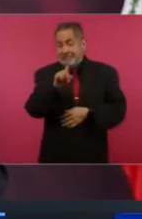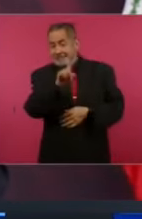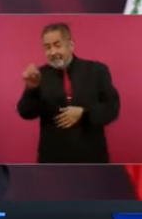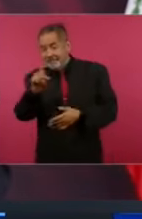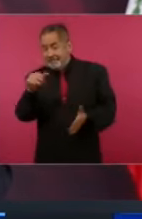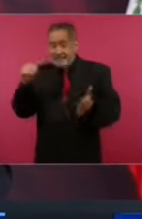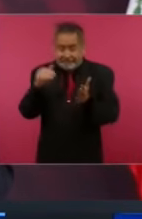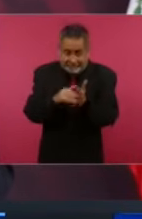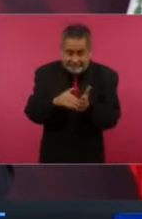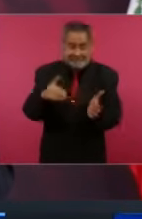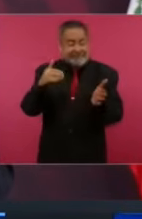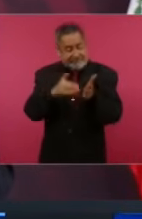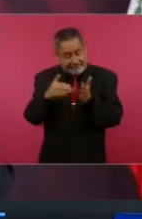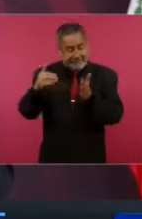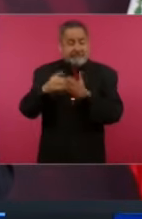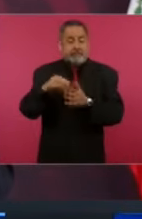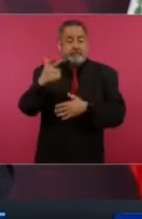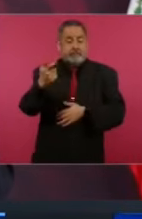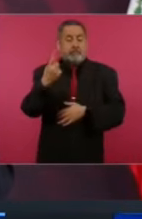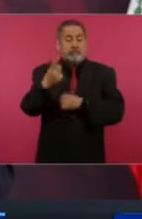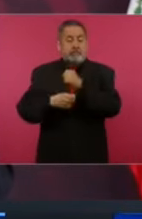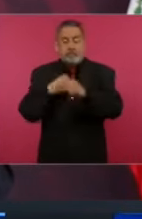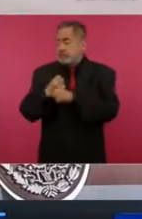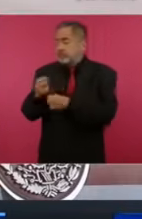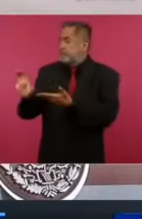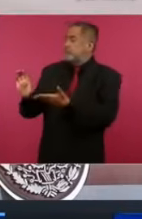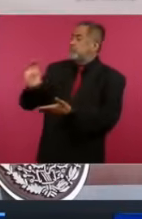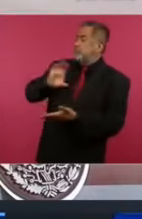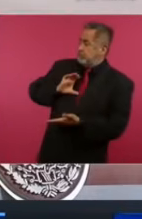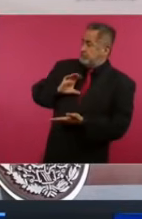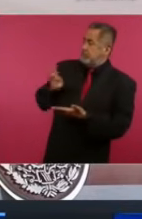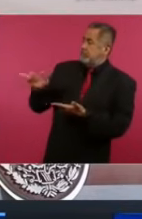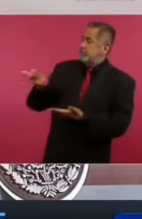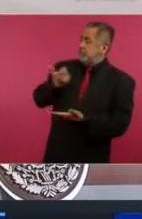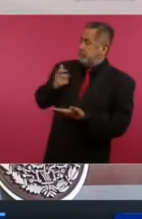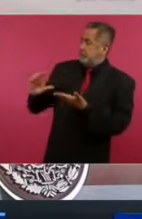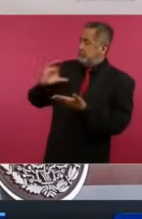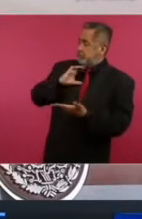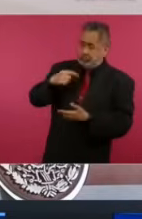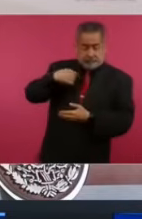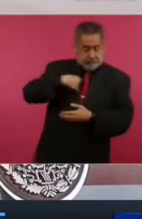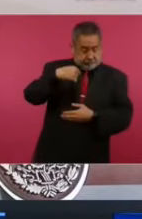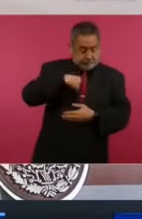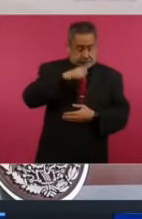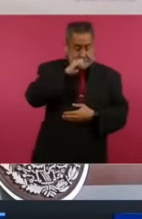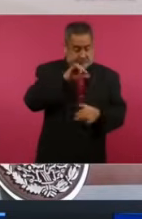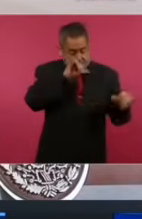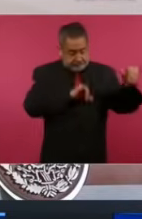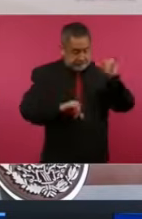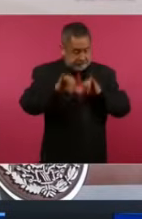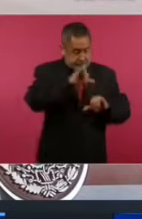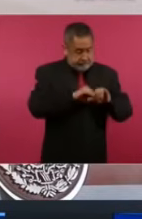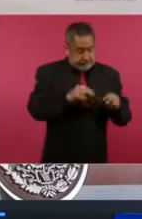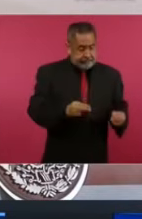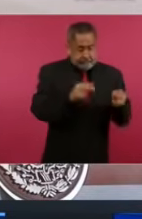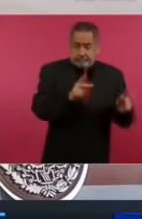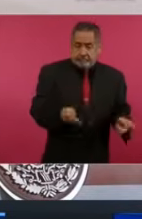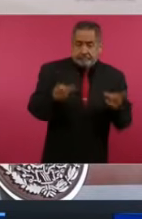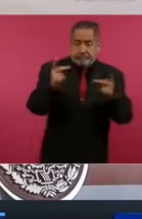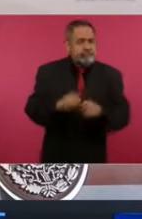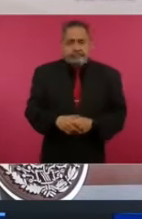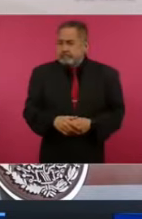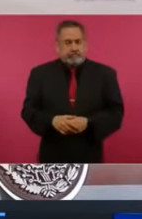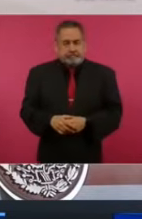Sí. Sencillamente que se le manda la partida y la ejercen, y bueno, luego vienen ya las cuentas, pero esto también creo como que es una omisión